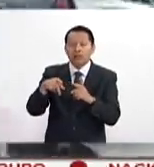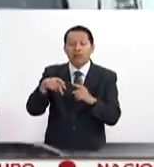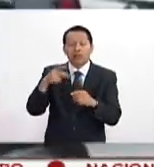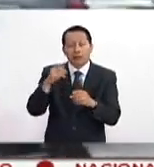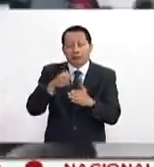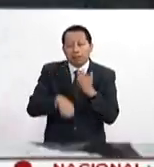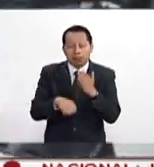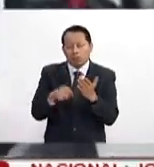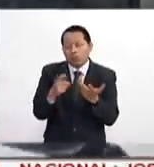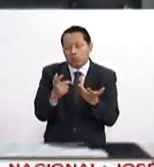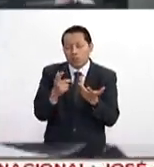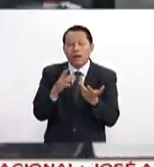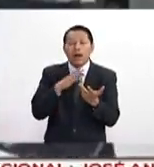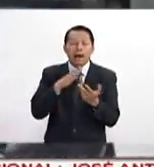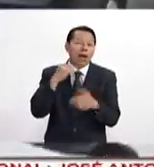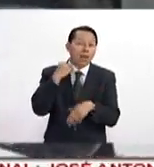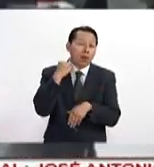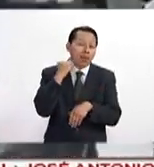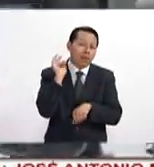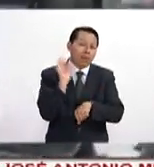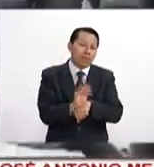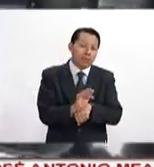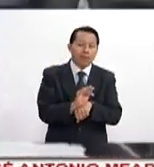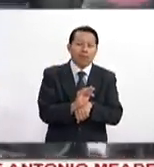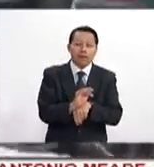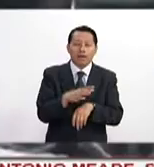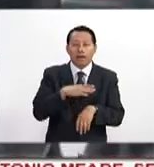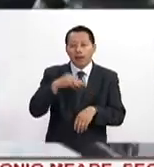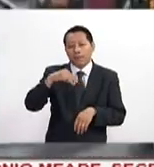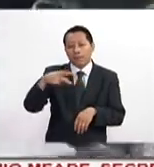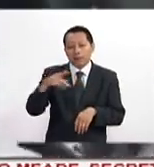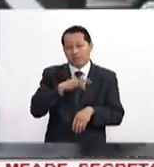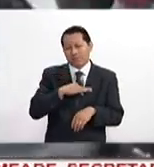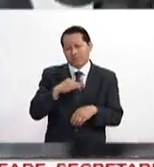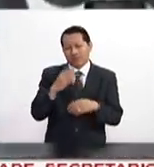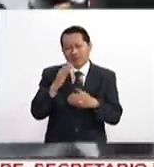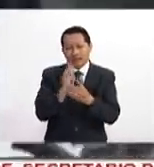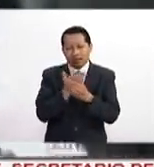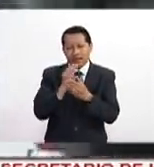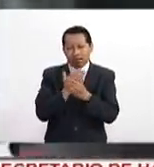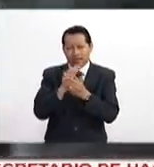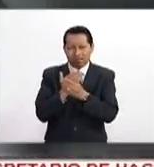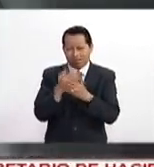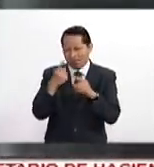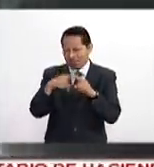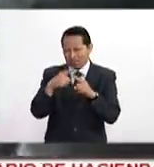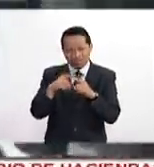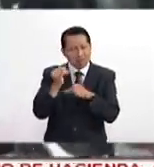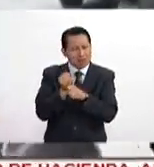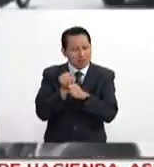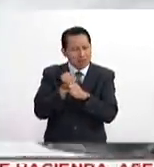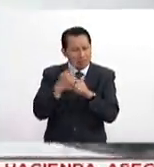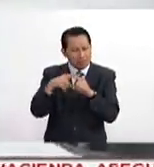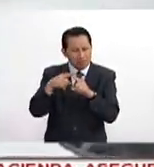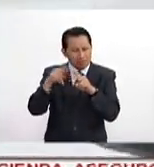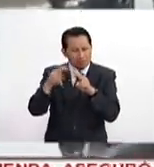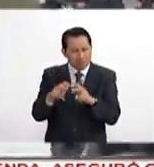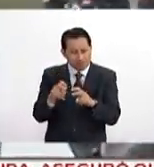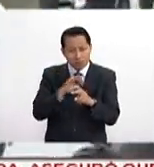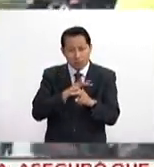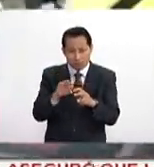ocurriera, el Ministerio Público Federal tiene muchísimas carpetas de investigación por otros hechos que, si lo llegan a poner en